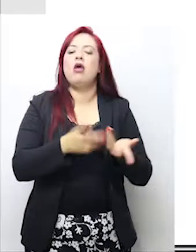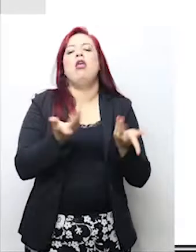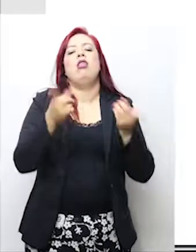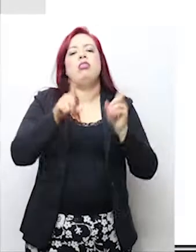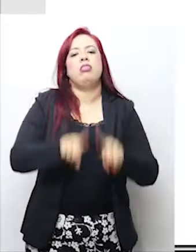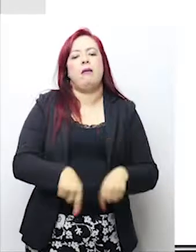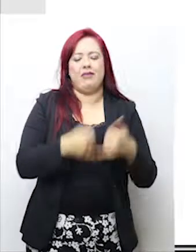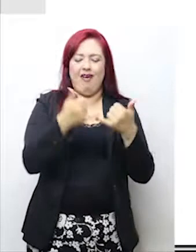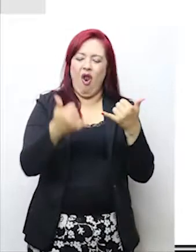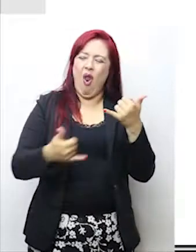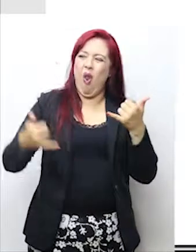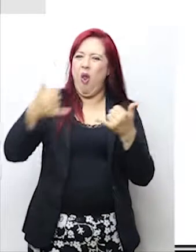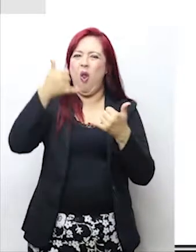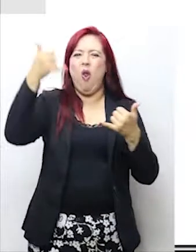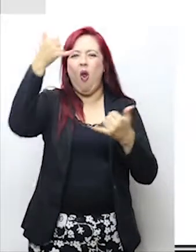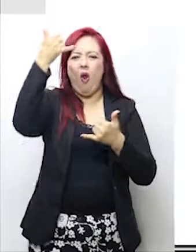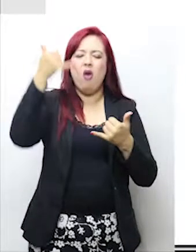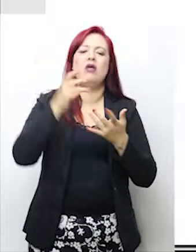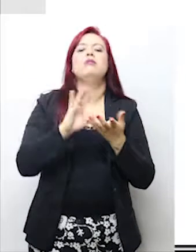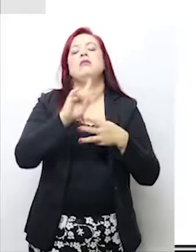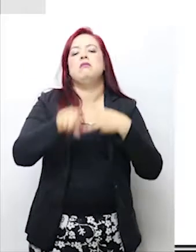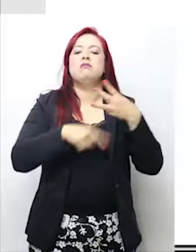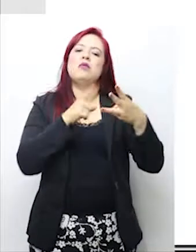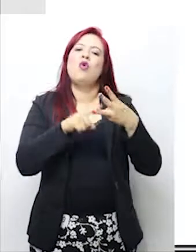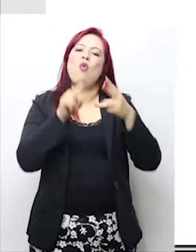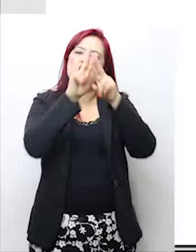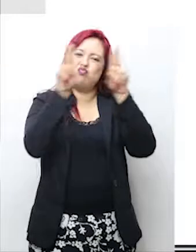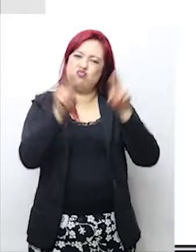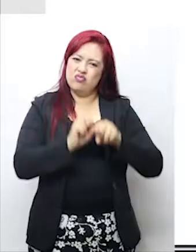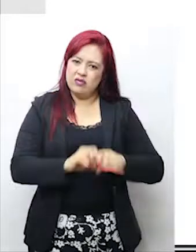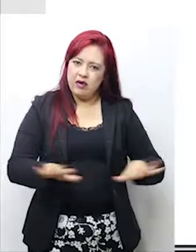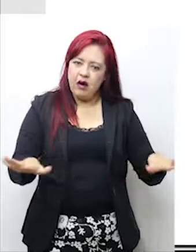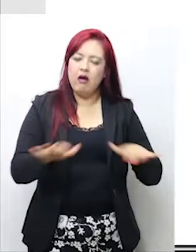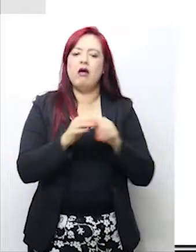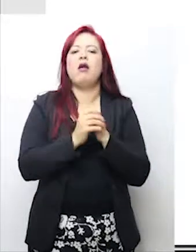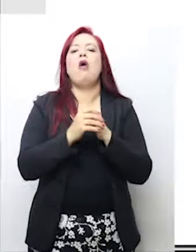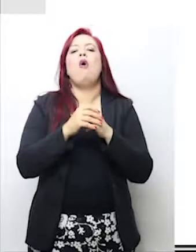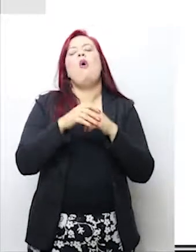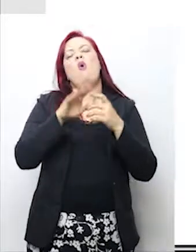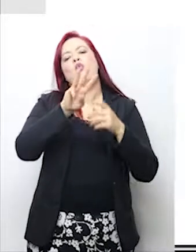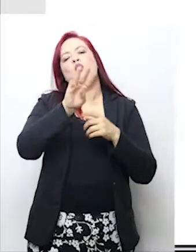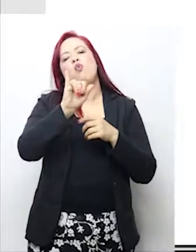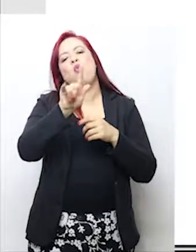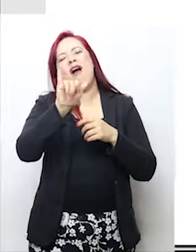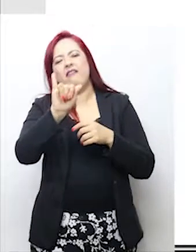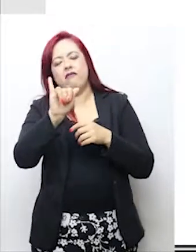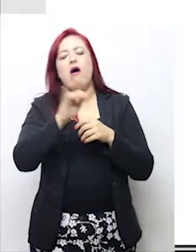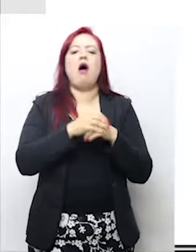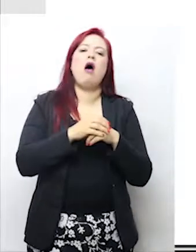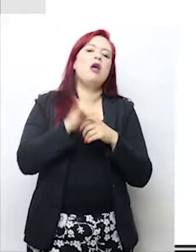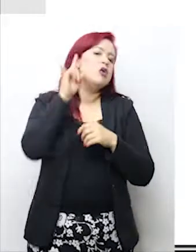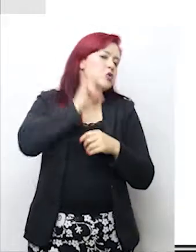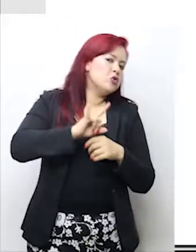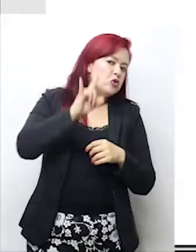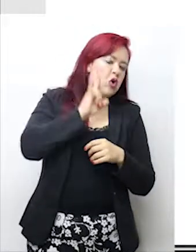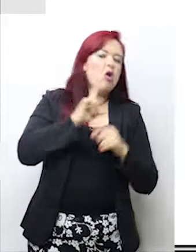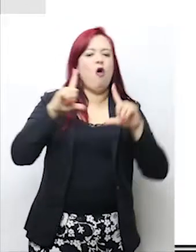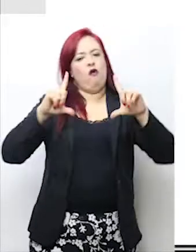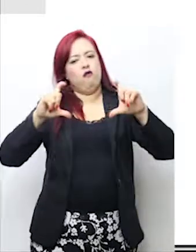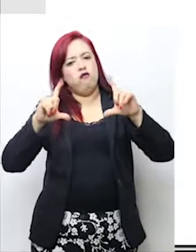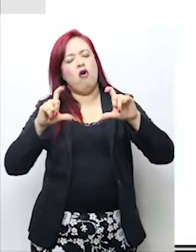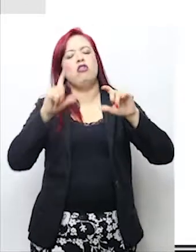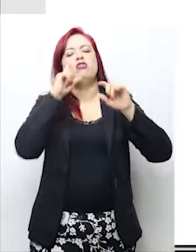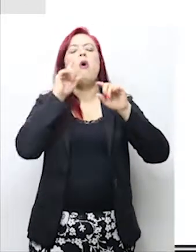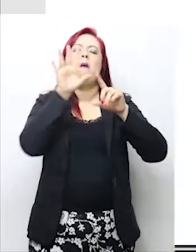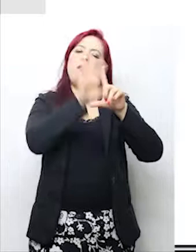y datos, conectividad Wi-Fi, apoyos audiovisuales, sonido, fotografía y video, sitio